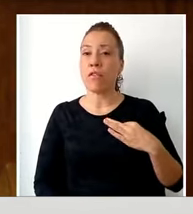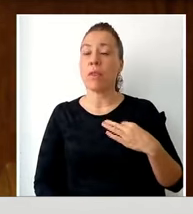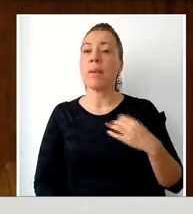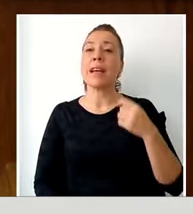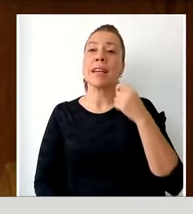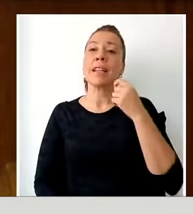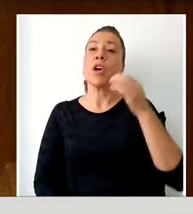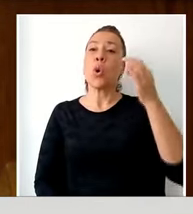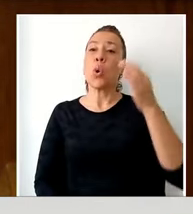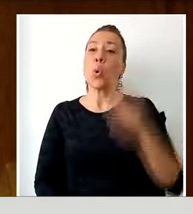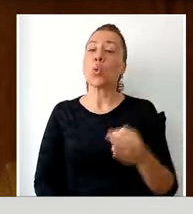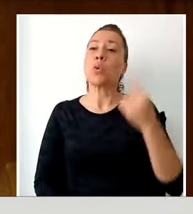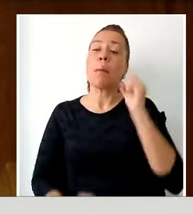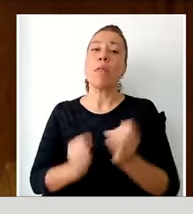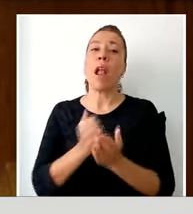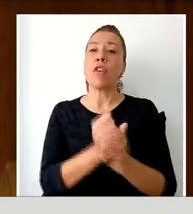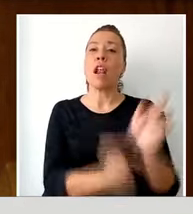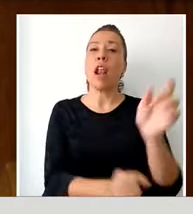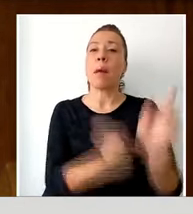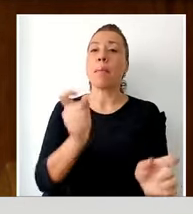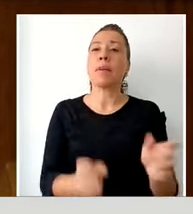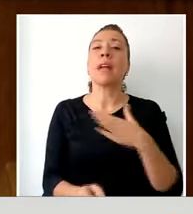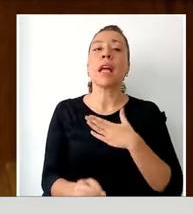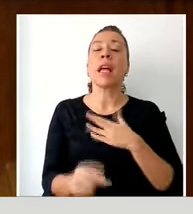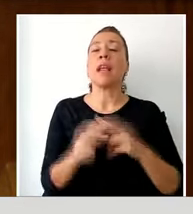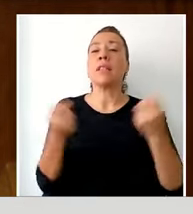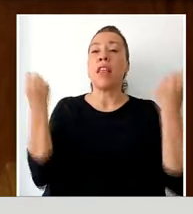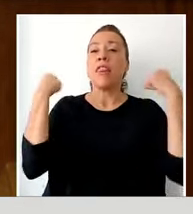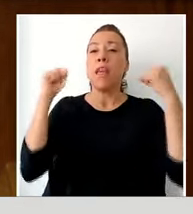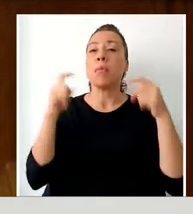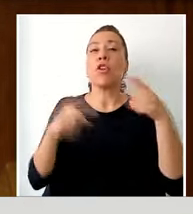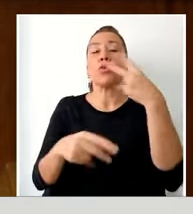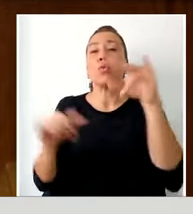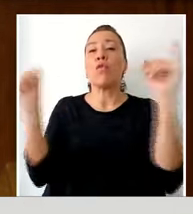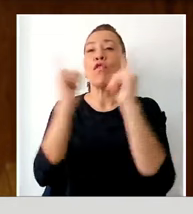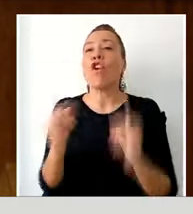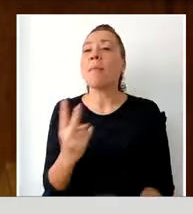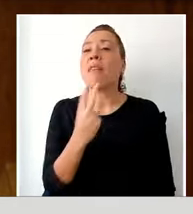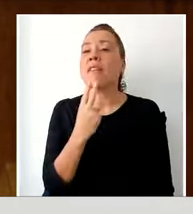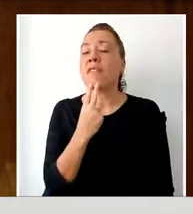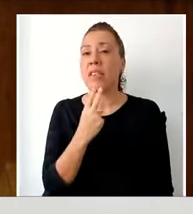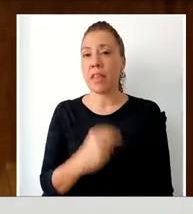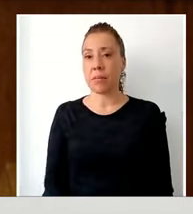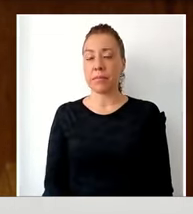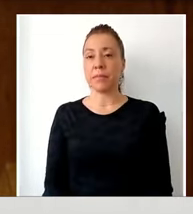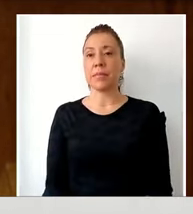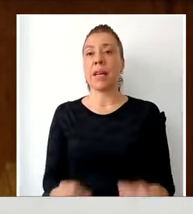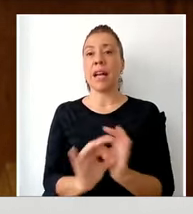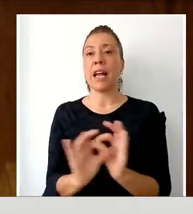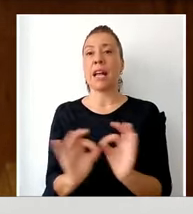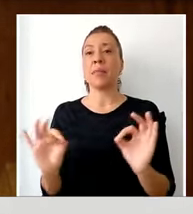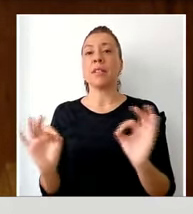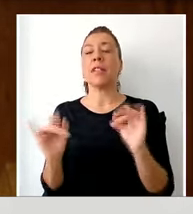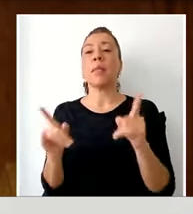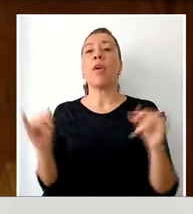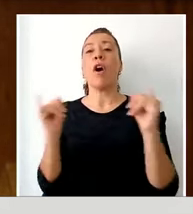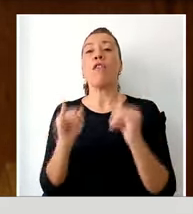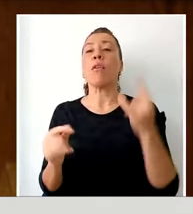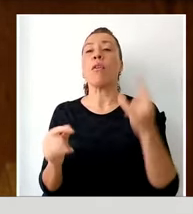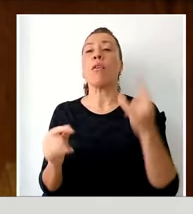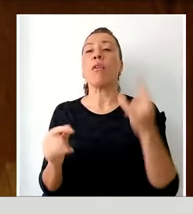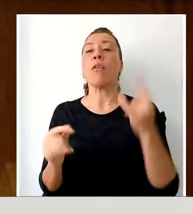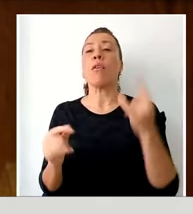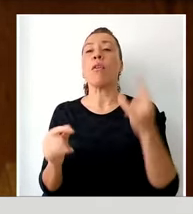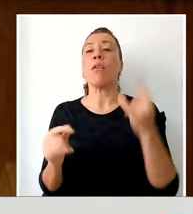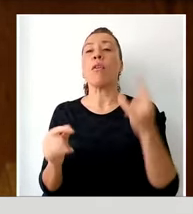en favor de quienes han adoptado el deporte como una forma de vida y sobre todo una vía de representar al país en la alta